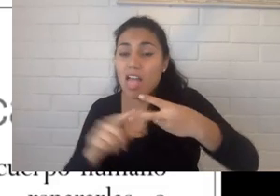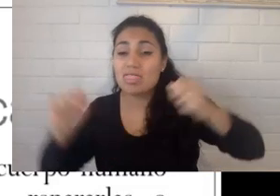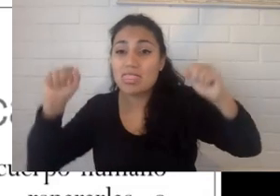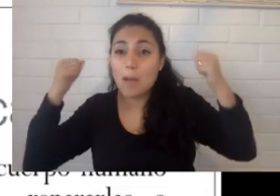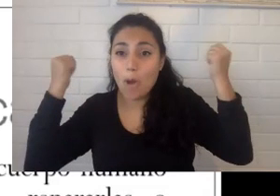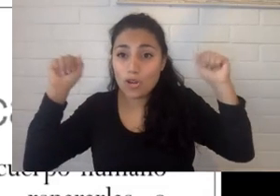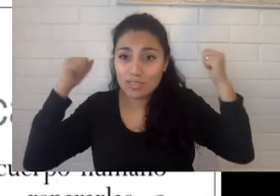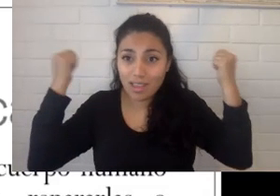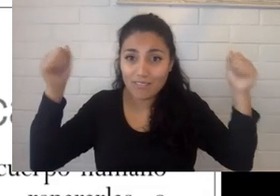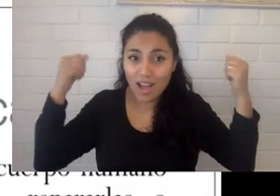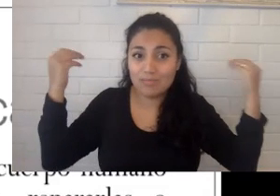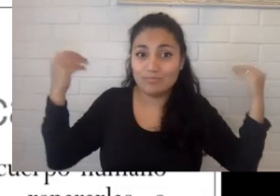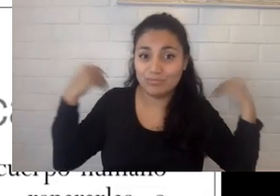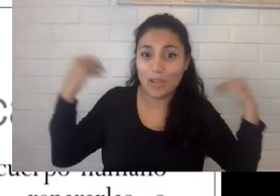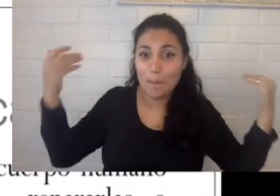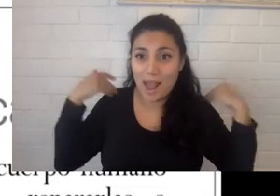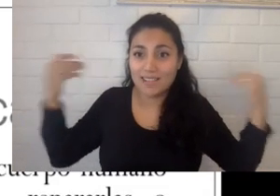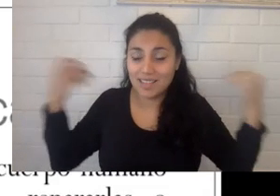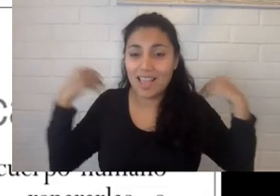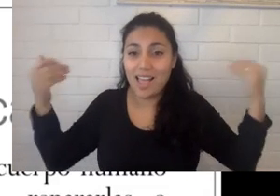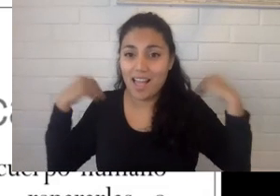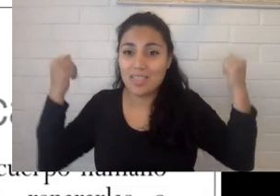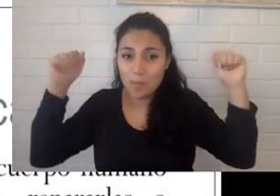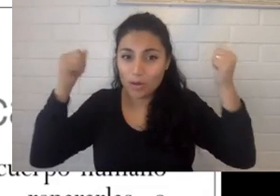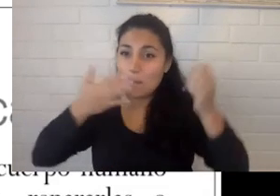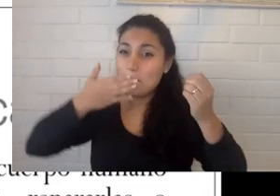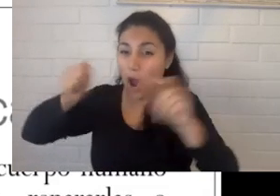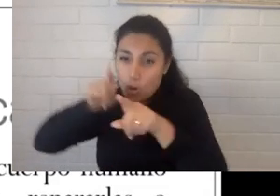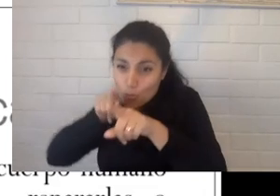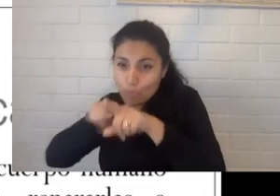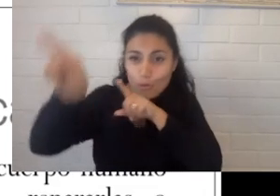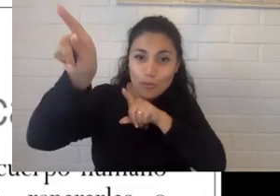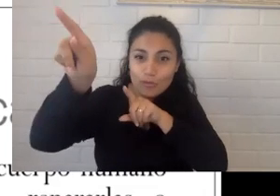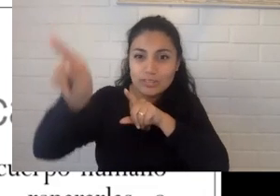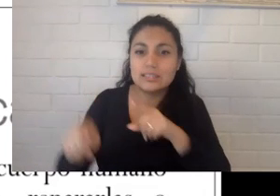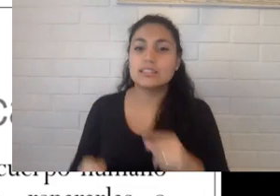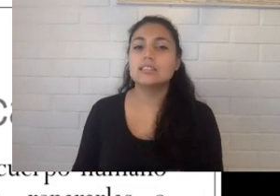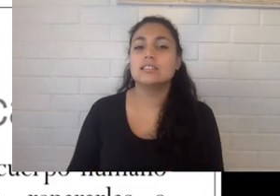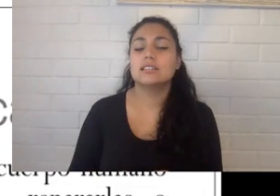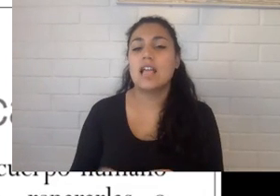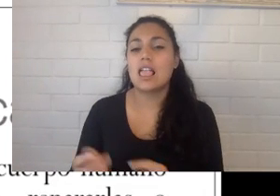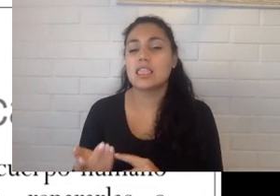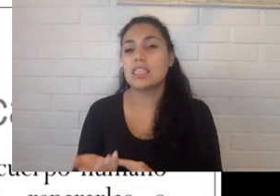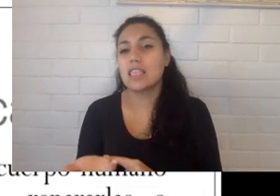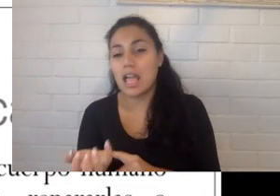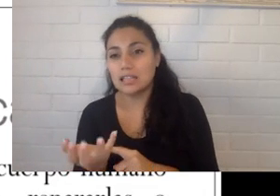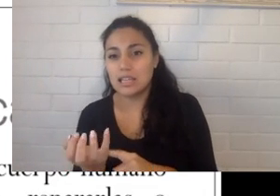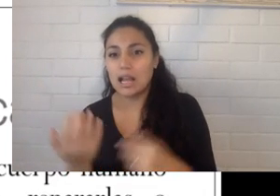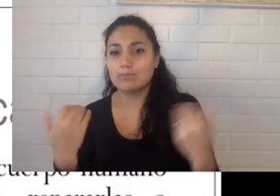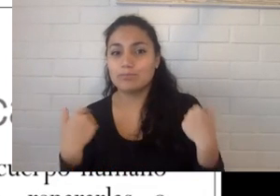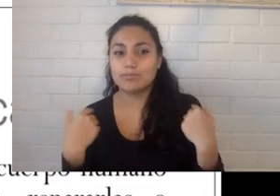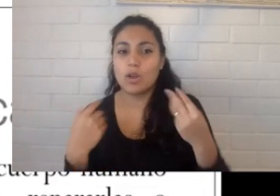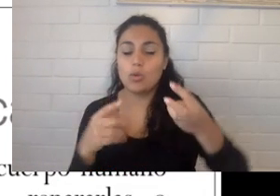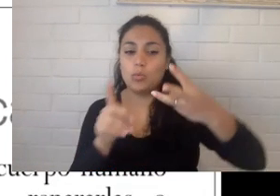deportiva, estudiando la práctica deportiva para mejorar su rendimiento, desarrollo de técnicas de entrenamiento, ¿ya? Y la